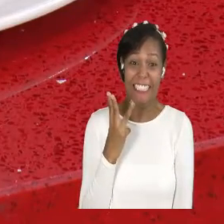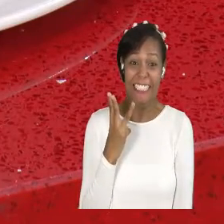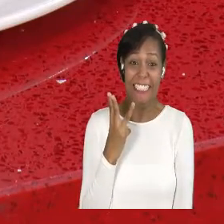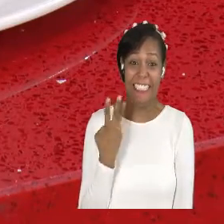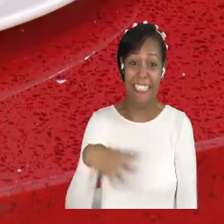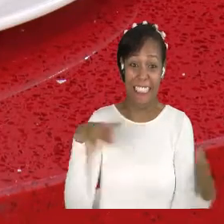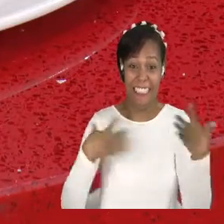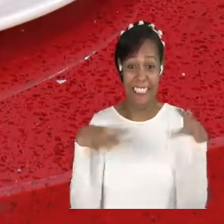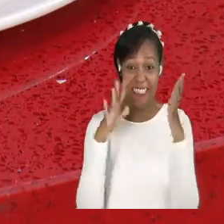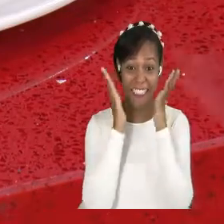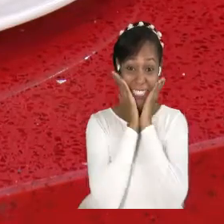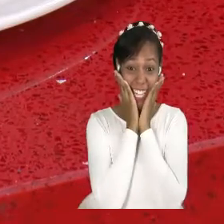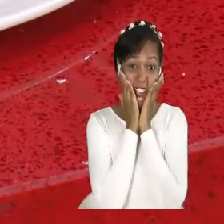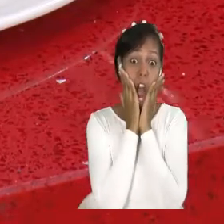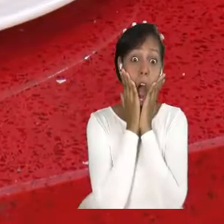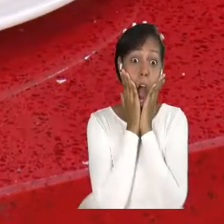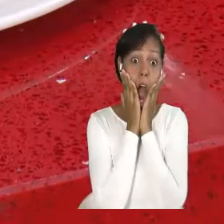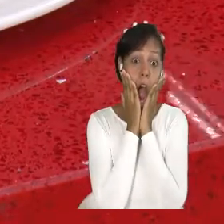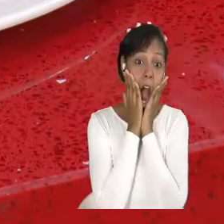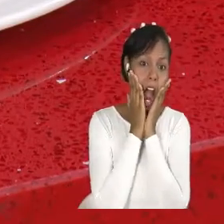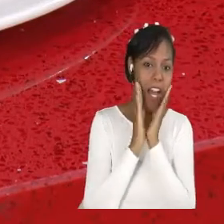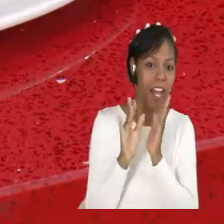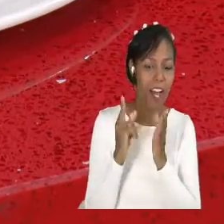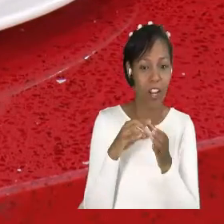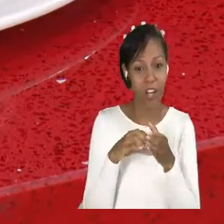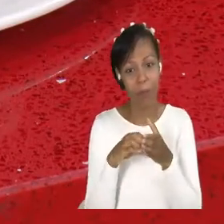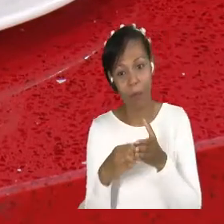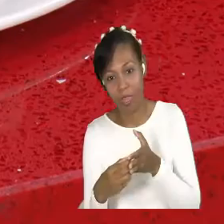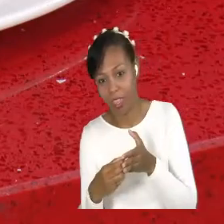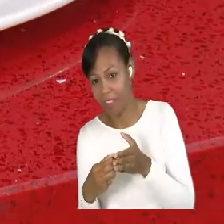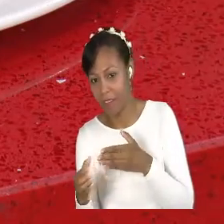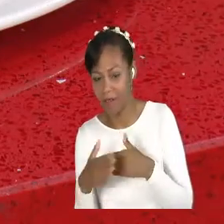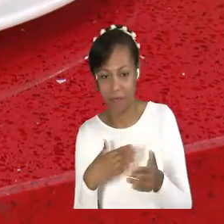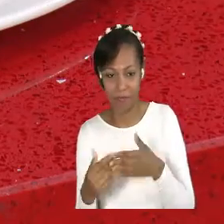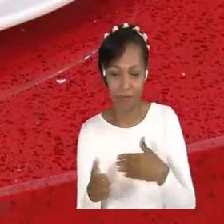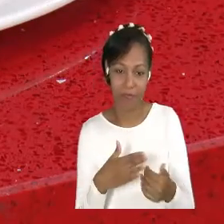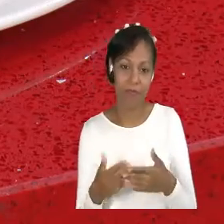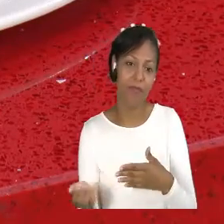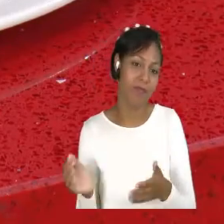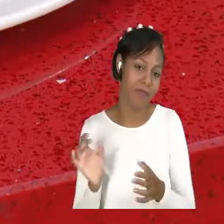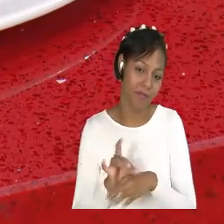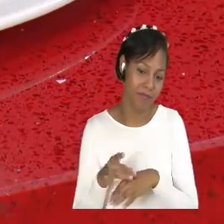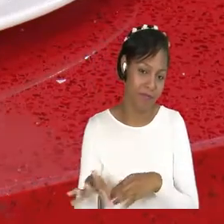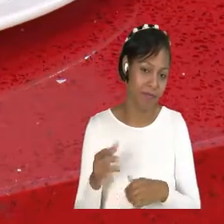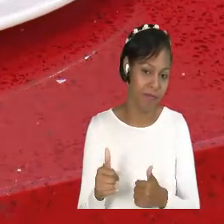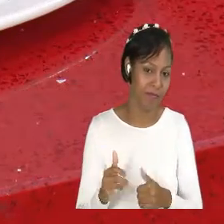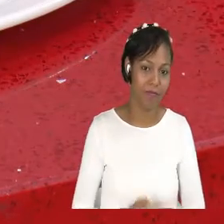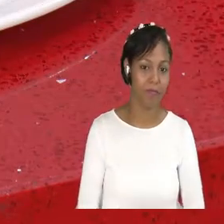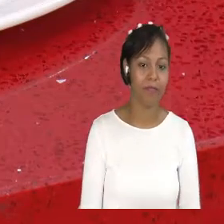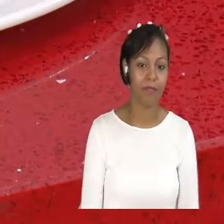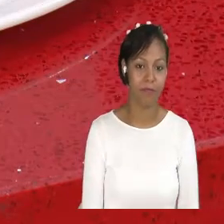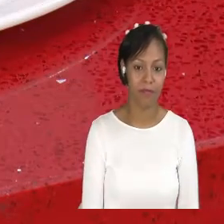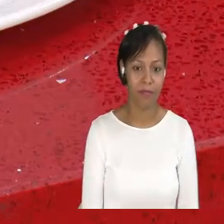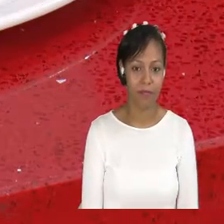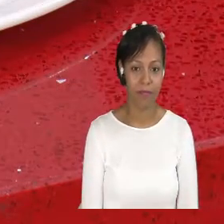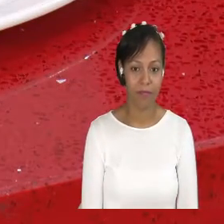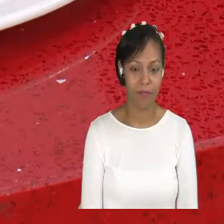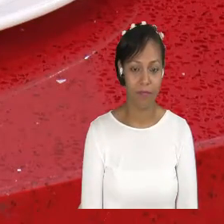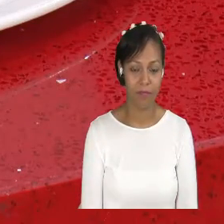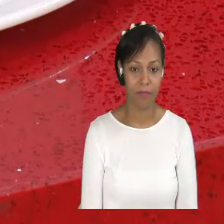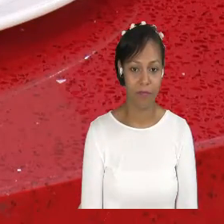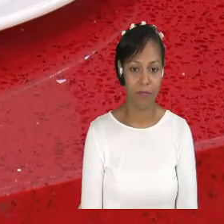1, 2 y 3. Déjalo, que si cae igual... Lo podemos dejar así, okay, un plato perfecto. Con movimiento. ¿Ve? Acá yo voy a